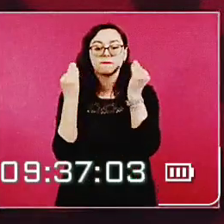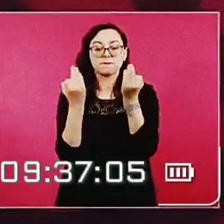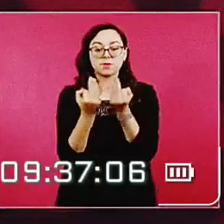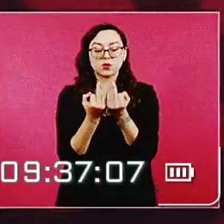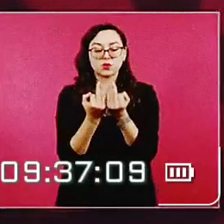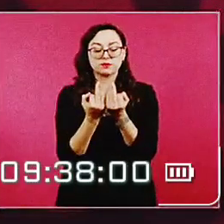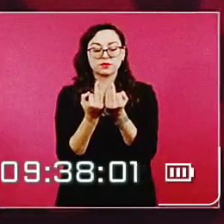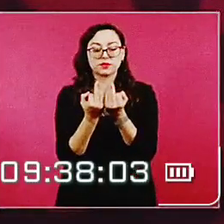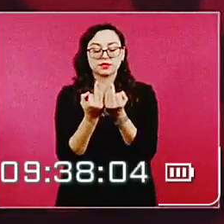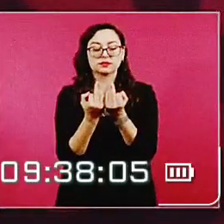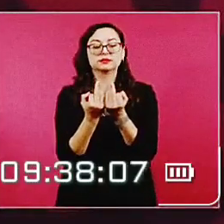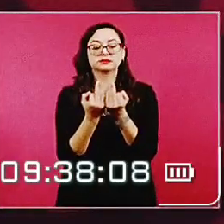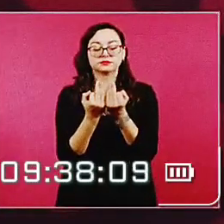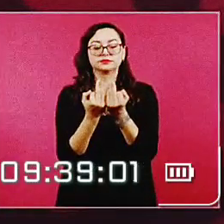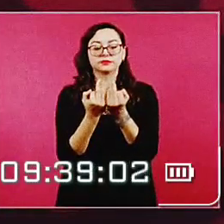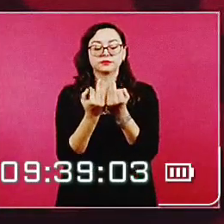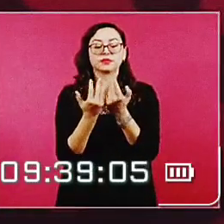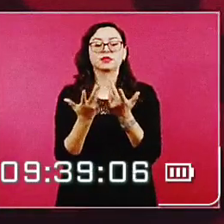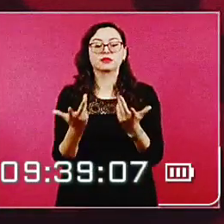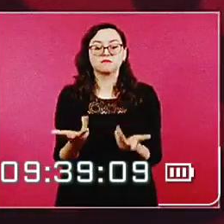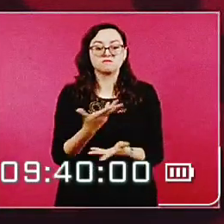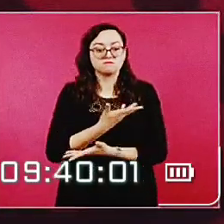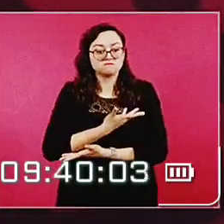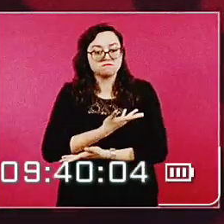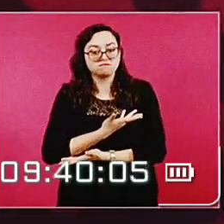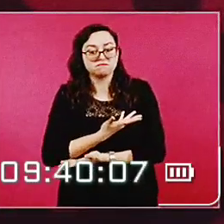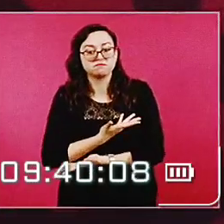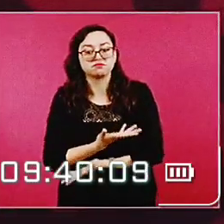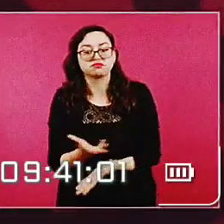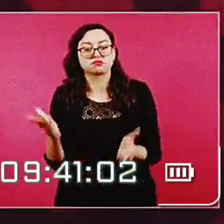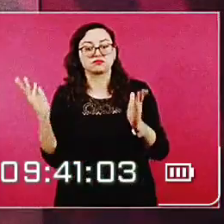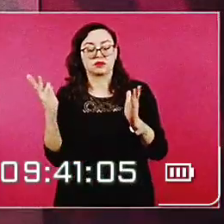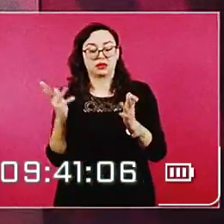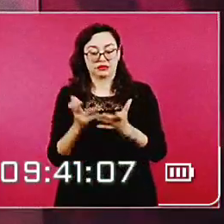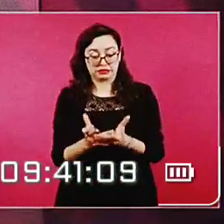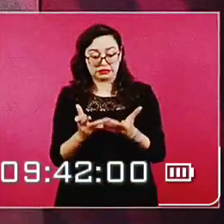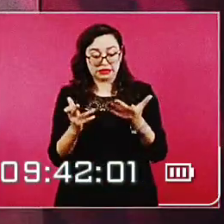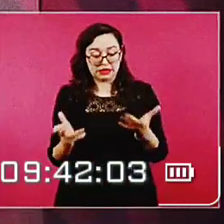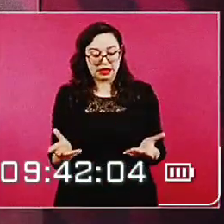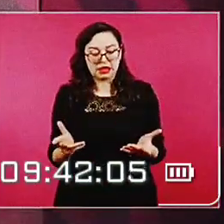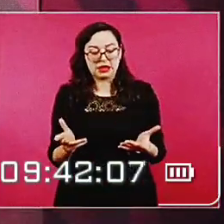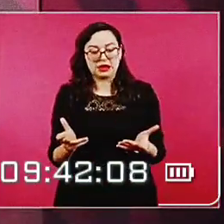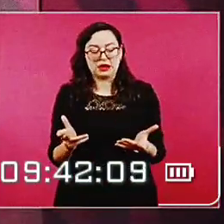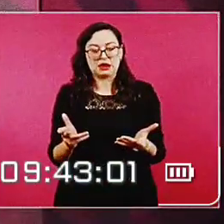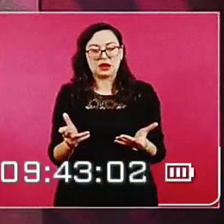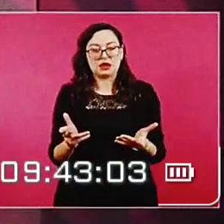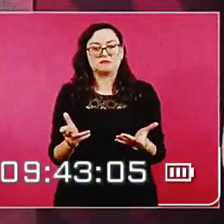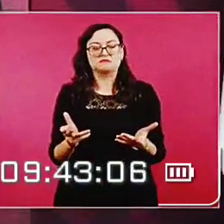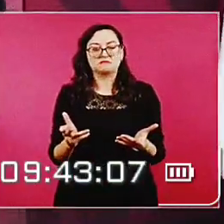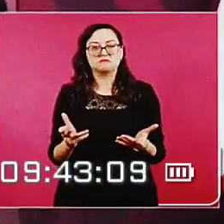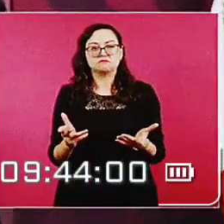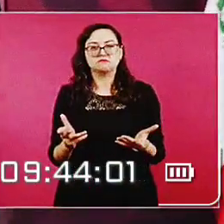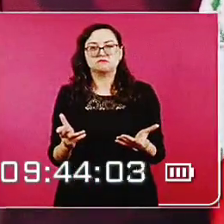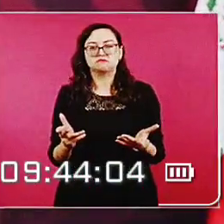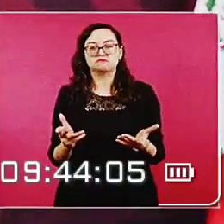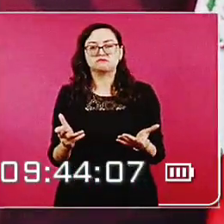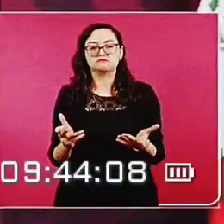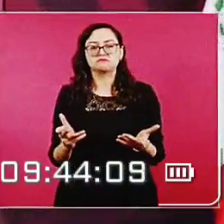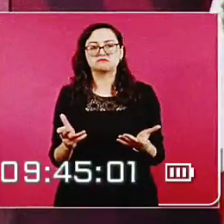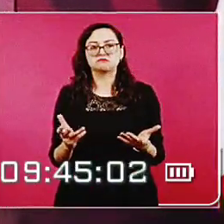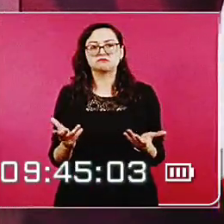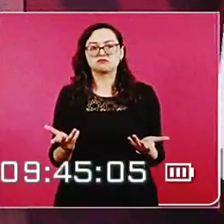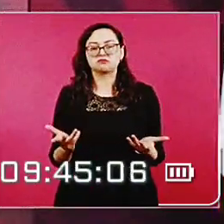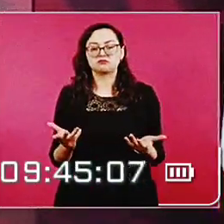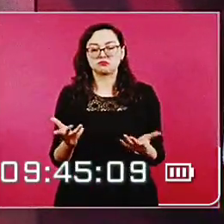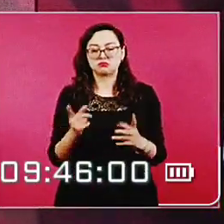La trascendencia revolucionaria del reparto agrario cardenista puede medirse con un